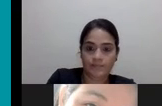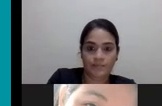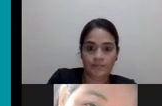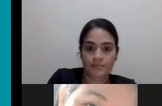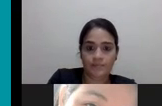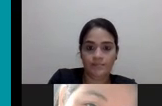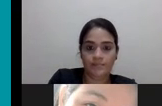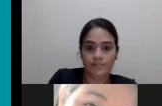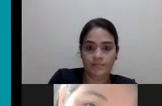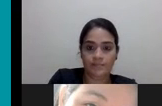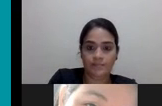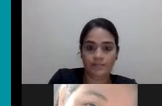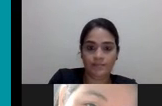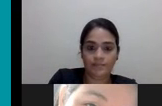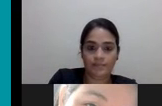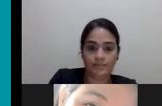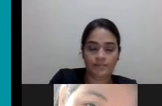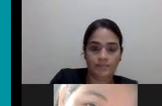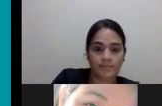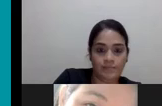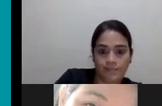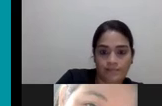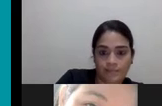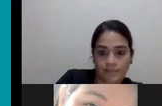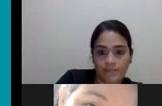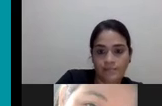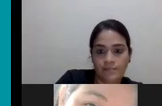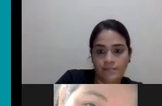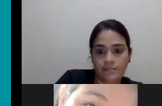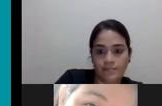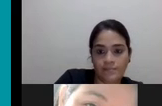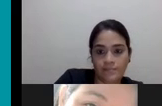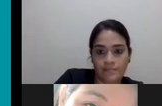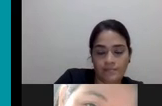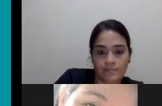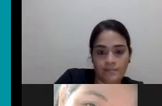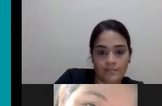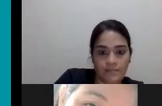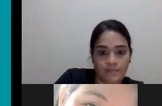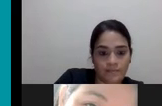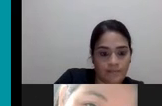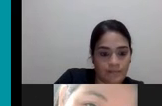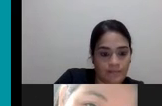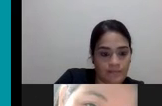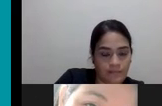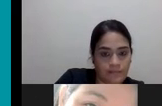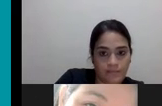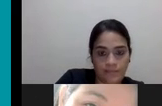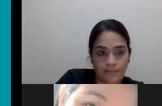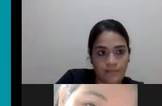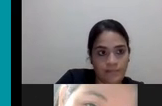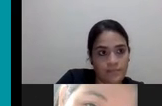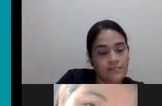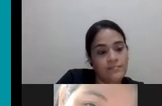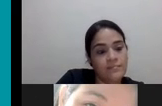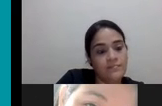más transparente. Uno sepa lo que quiera lograr en cada sesión, por ejemplo. Pero para eso se necesita